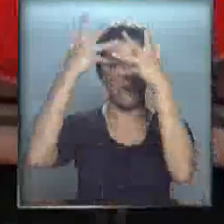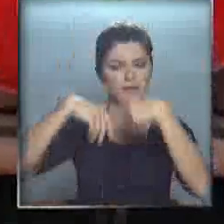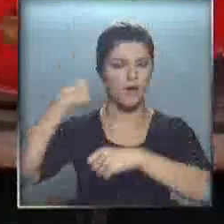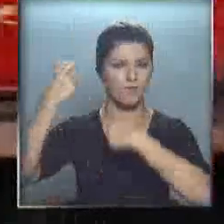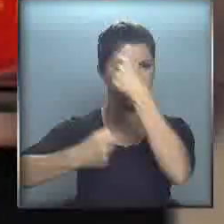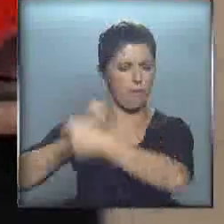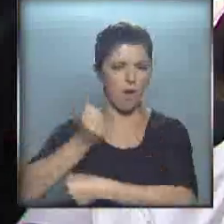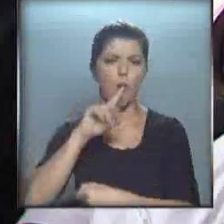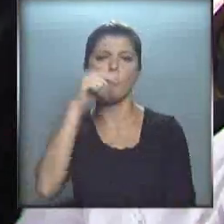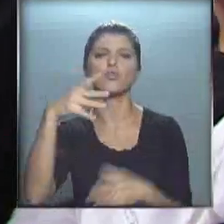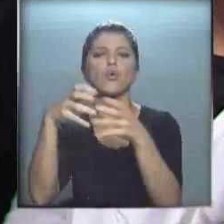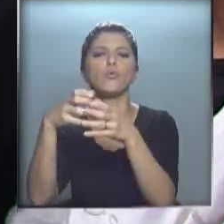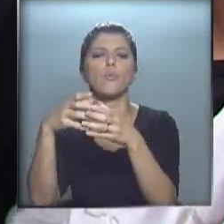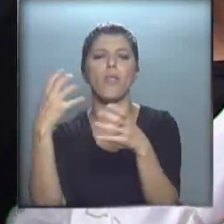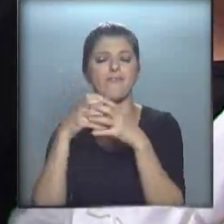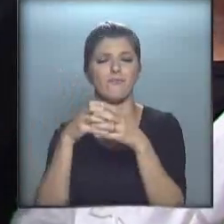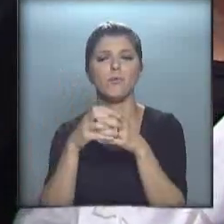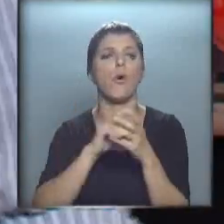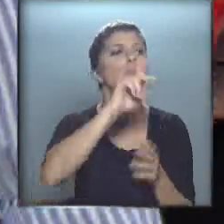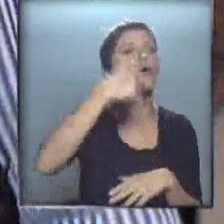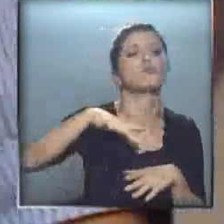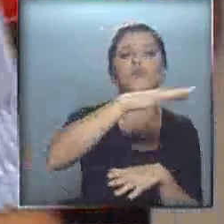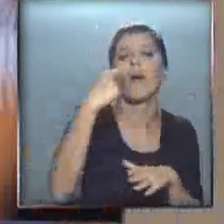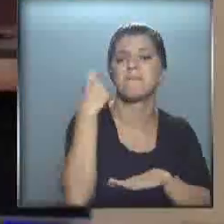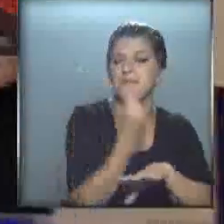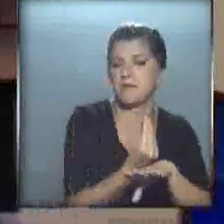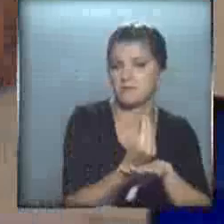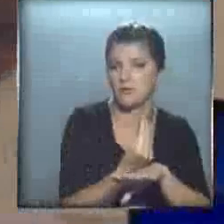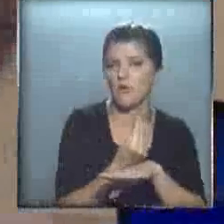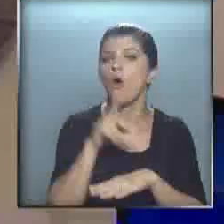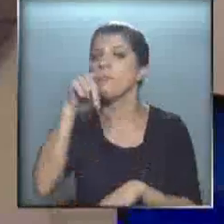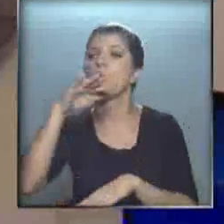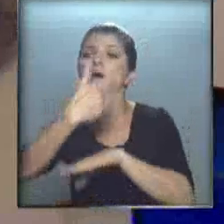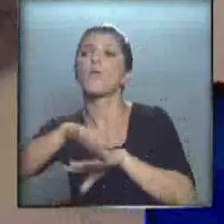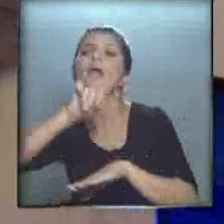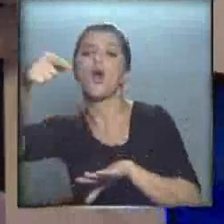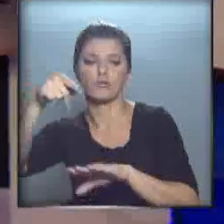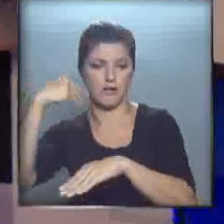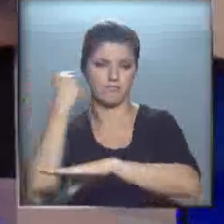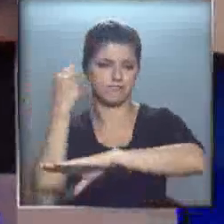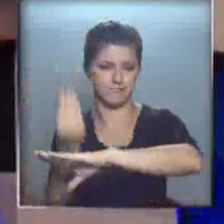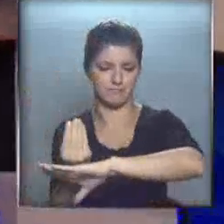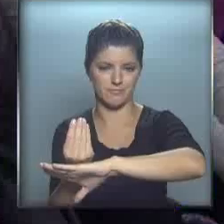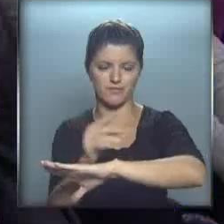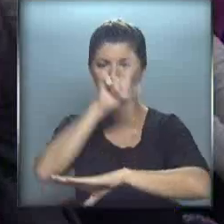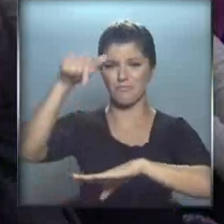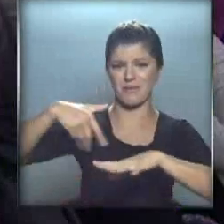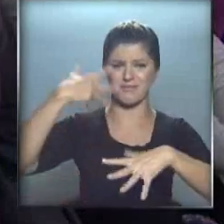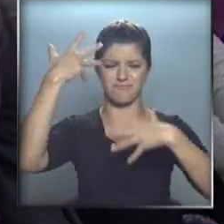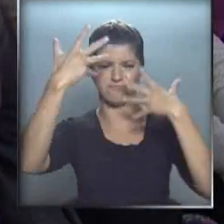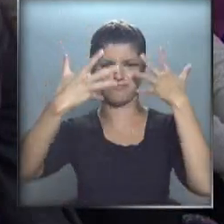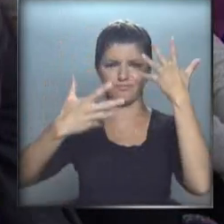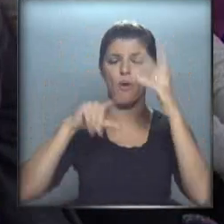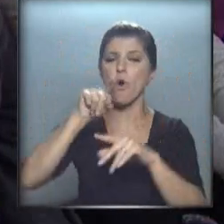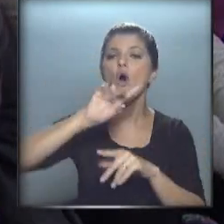sos de otro equipo de fútbol. Hay otro tema que es porque vos sos de otro barrio. Porque otros vos sos de la otra cuadra. Entonces se genera todo un vos sos de